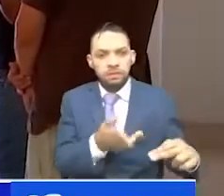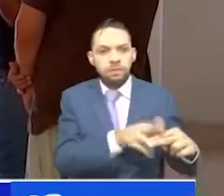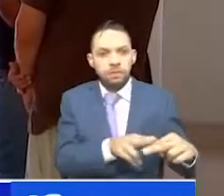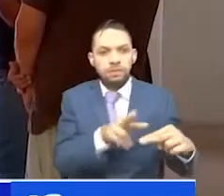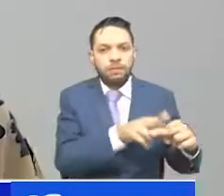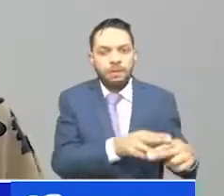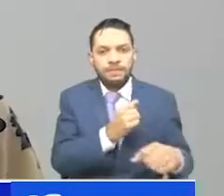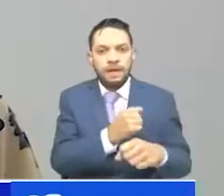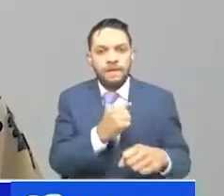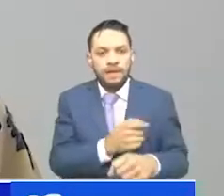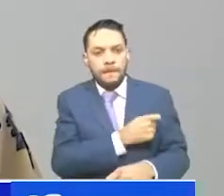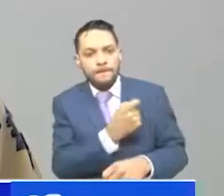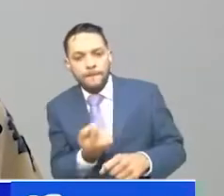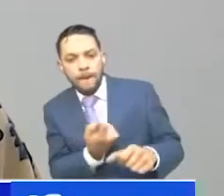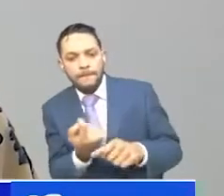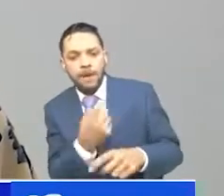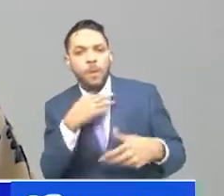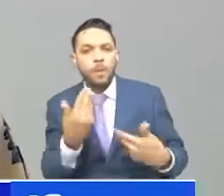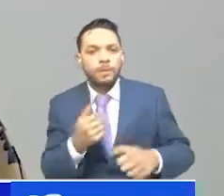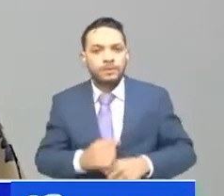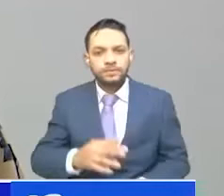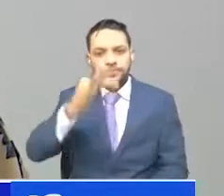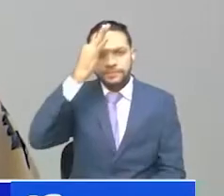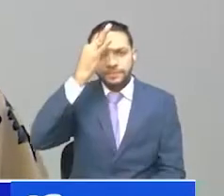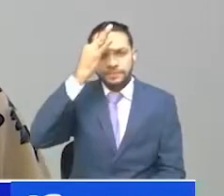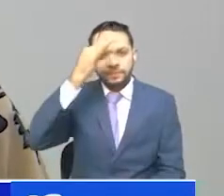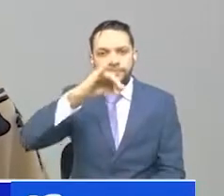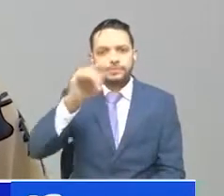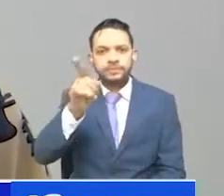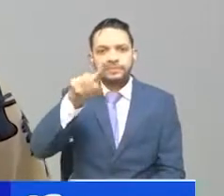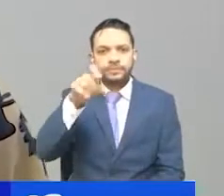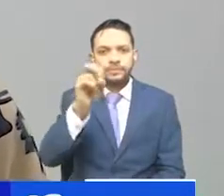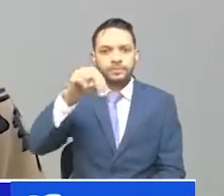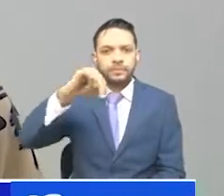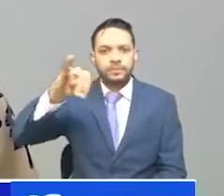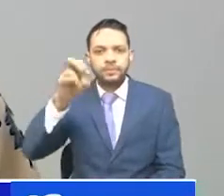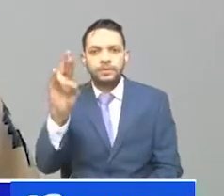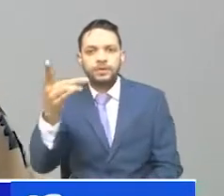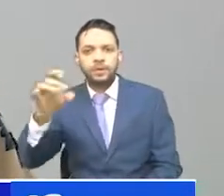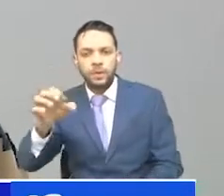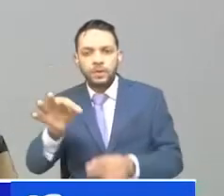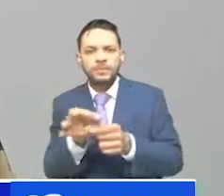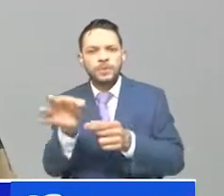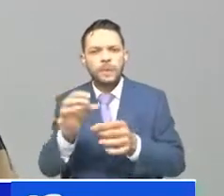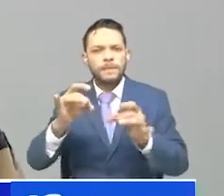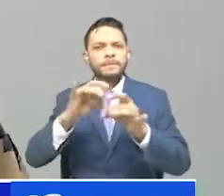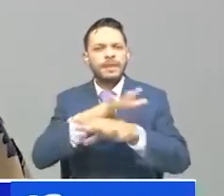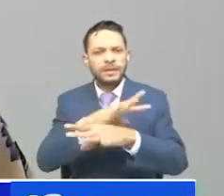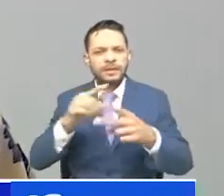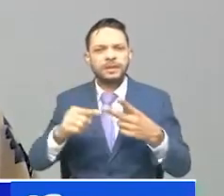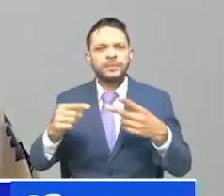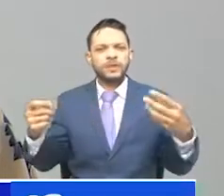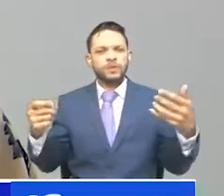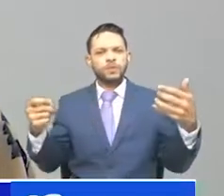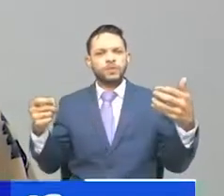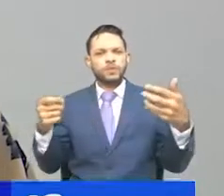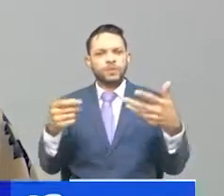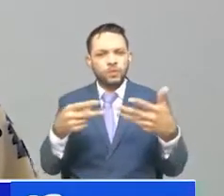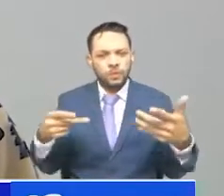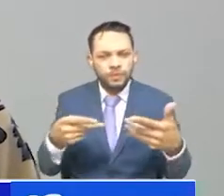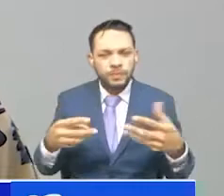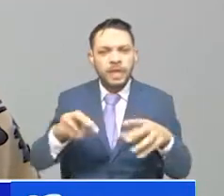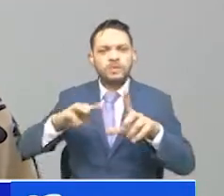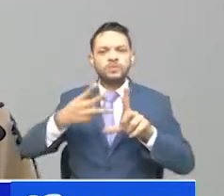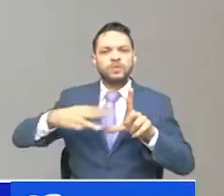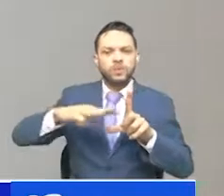muchos empleados. Estamos hablando del San Jorge, del Hospital de la Virginia, del Hospital de Dos Quebradas y hospitales